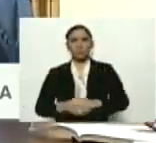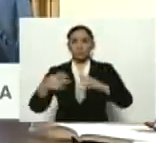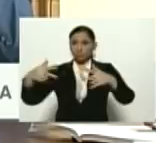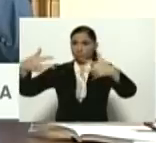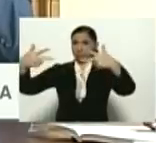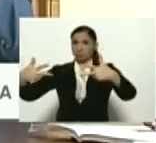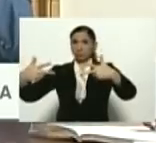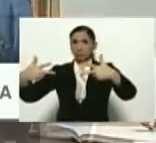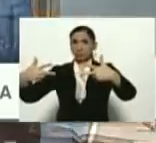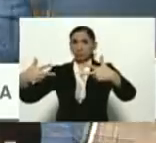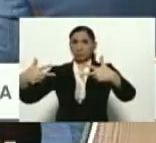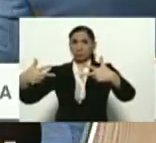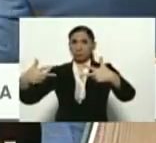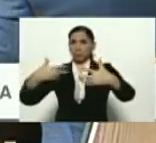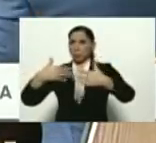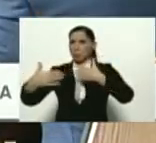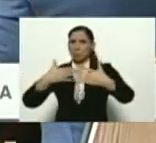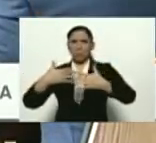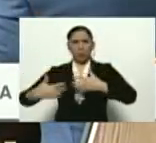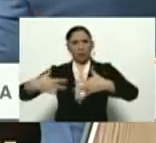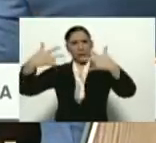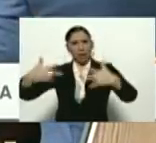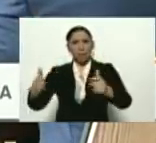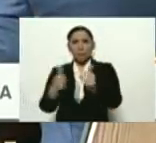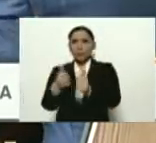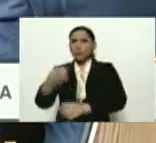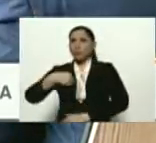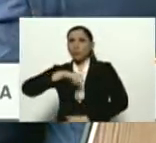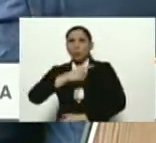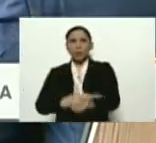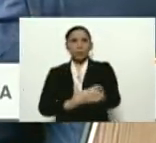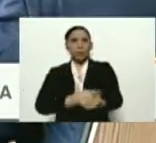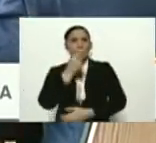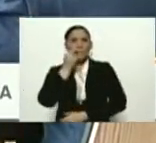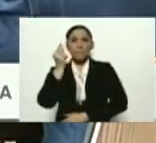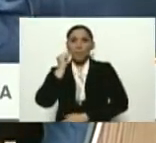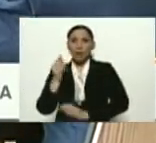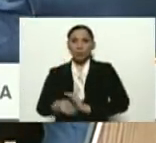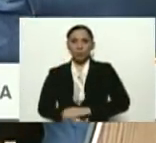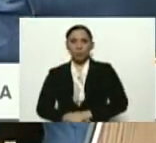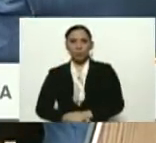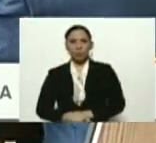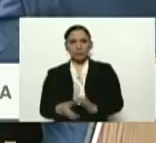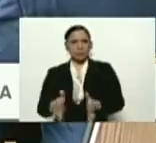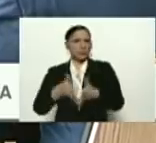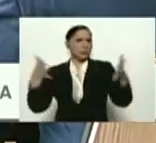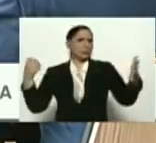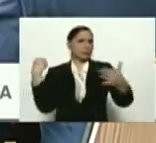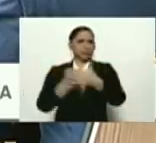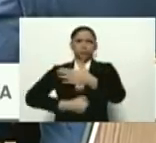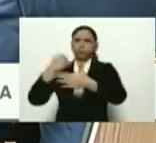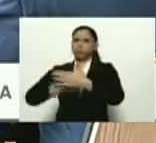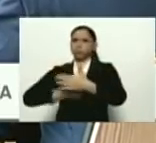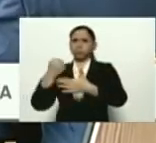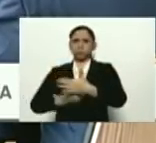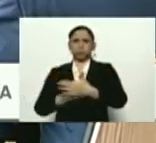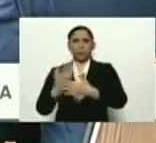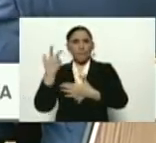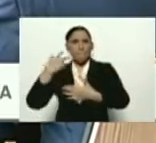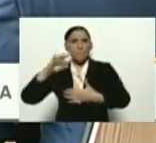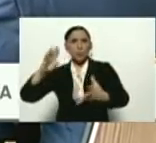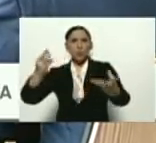sea a través de las cámaras, con nuestros hermanos y hermanas, en esta tremenda batalla por la